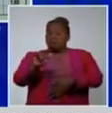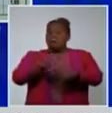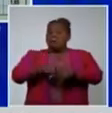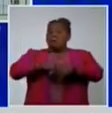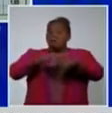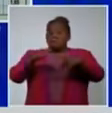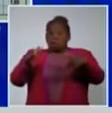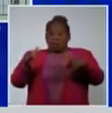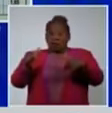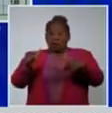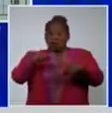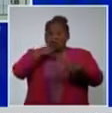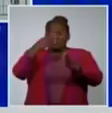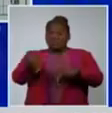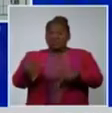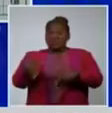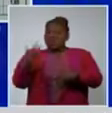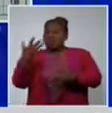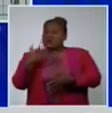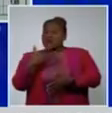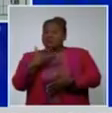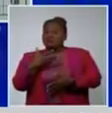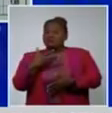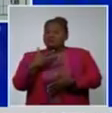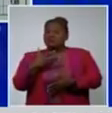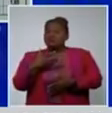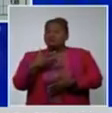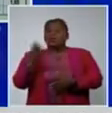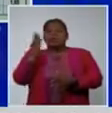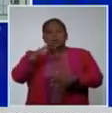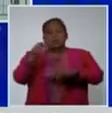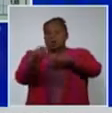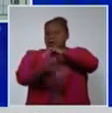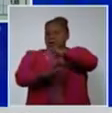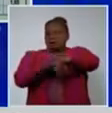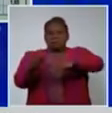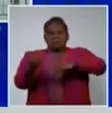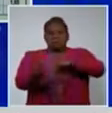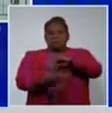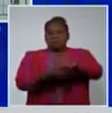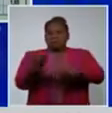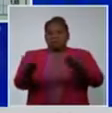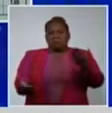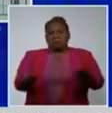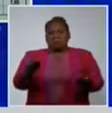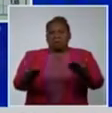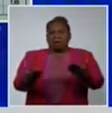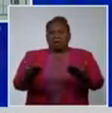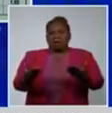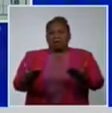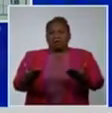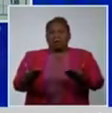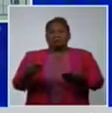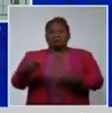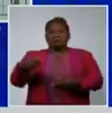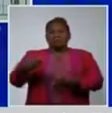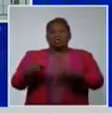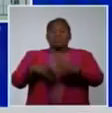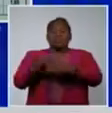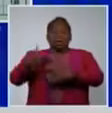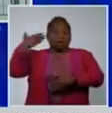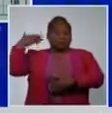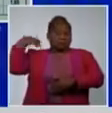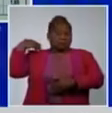elegidos tampoco tiene cambio en comparación con días anteriores a la tarde ha asumido